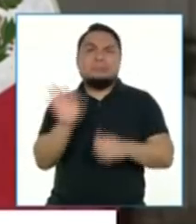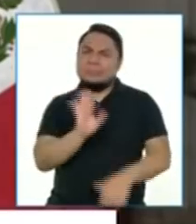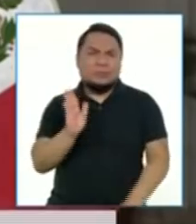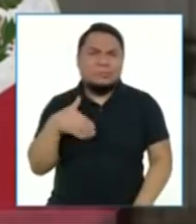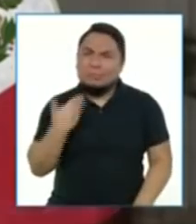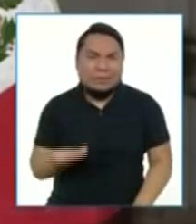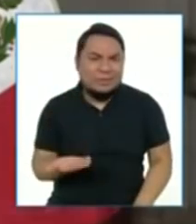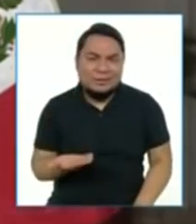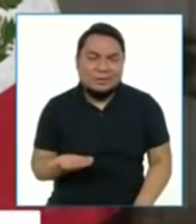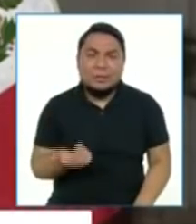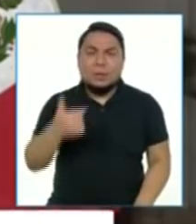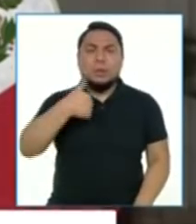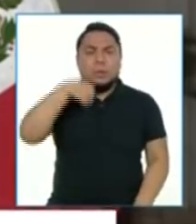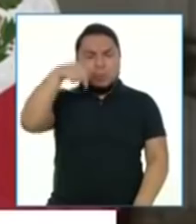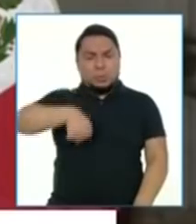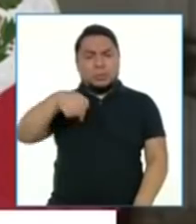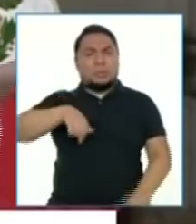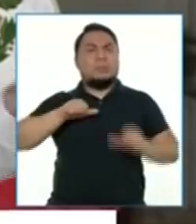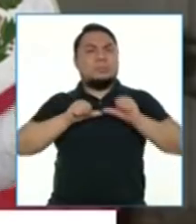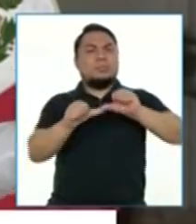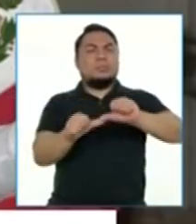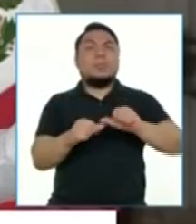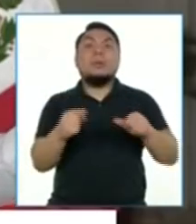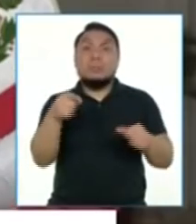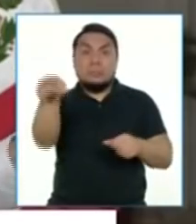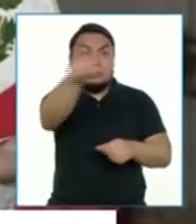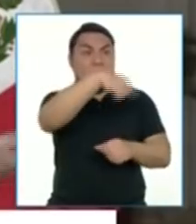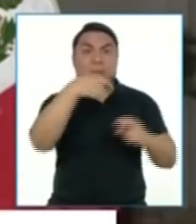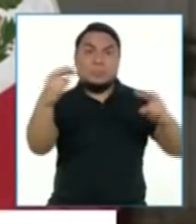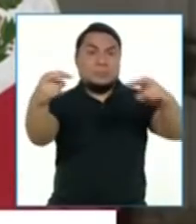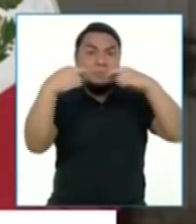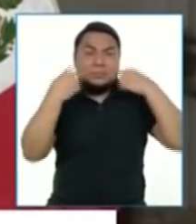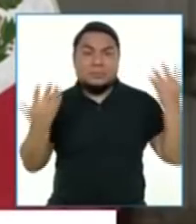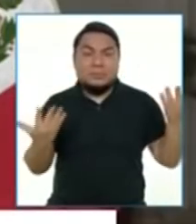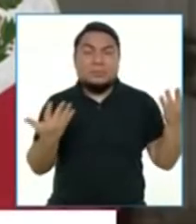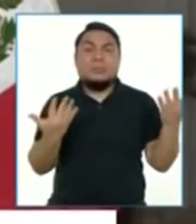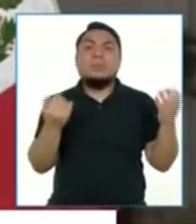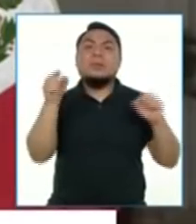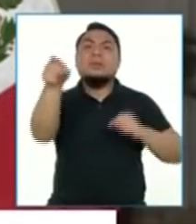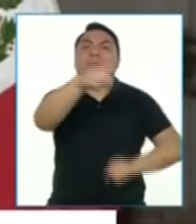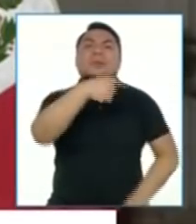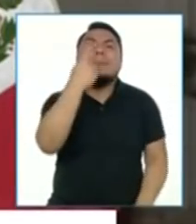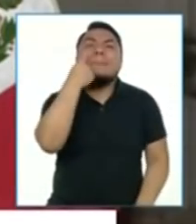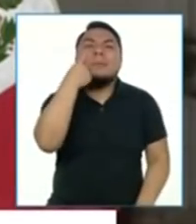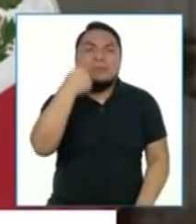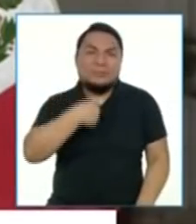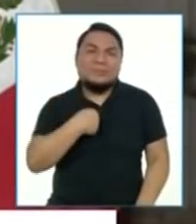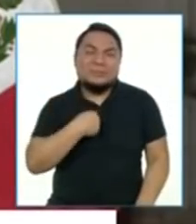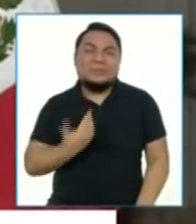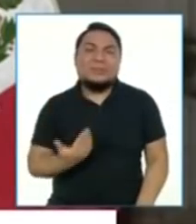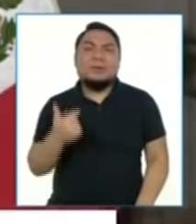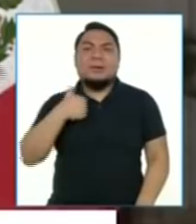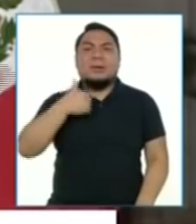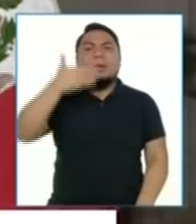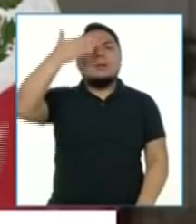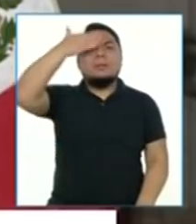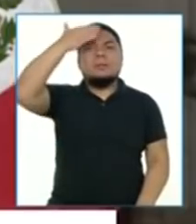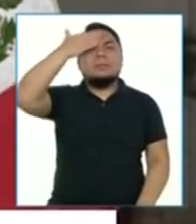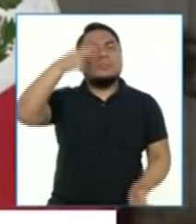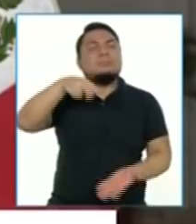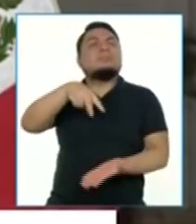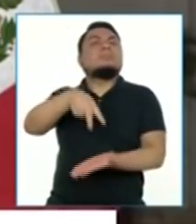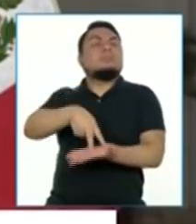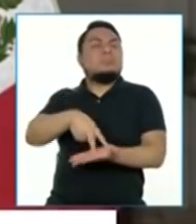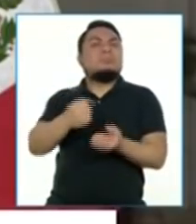pasado los días se han multiplicado los audios las denuncias recordemos que rápidamente avanzó con la moción